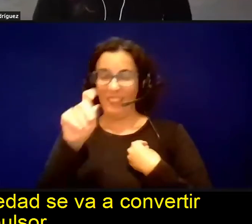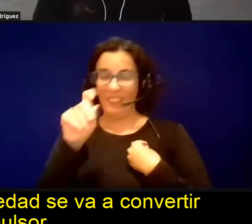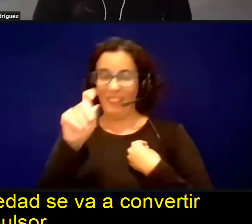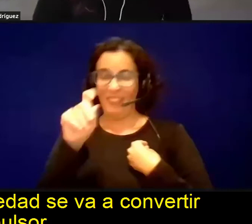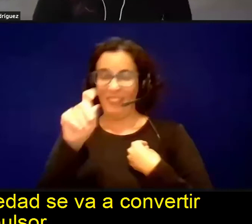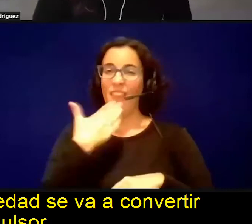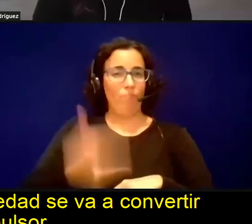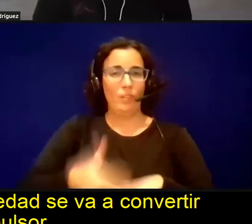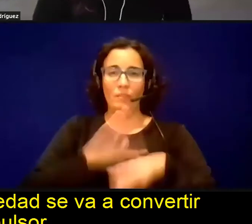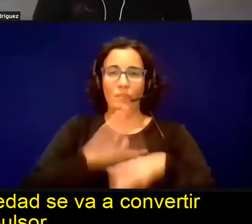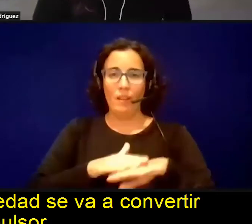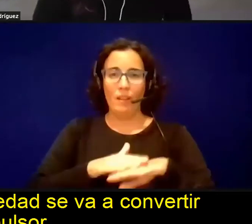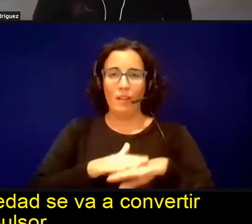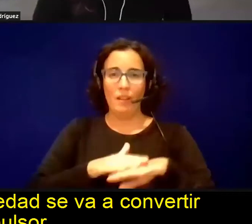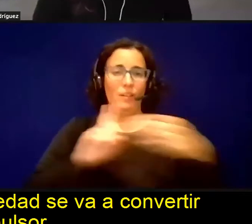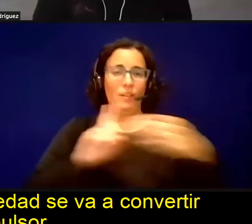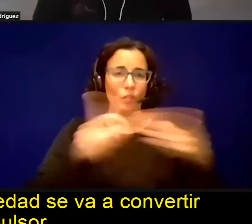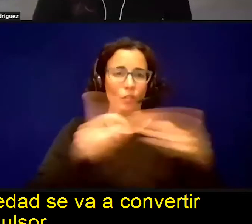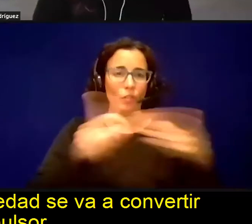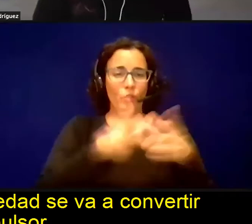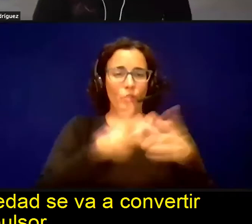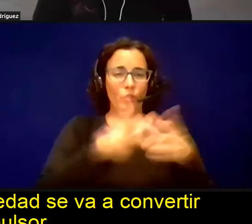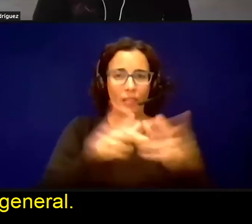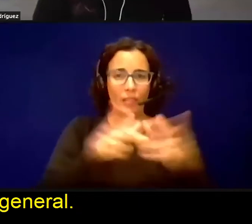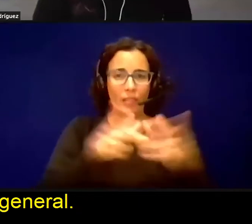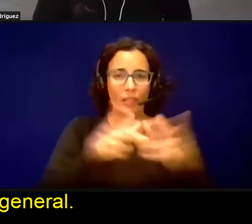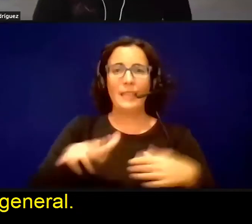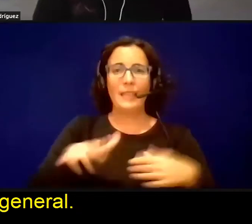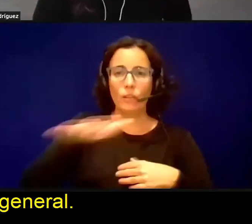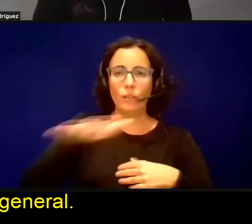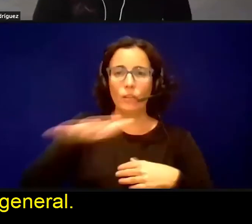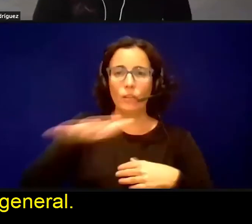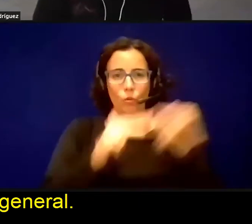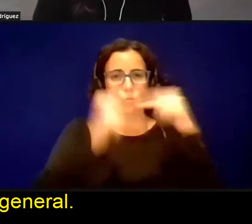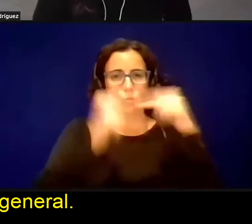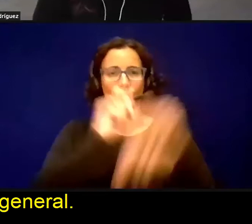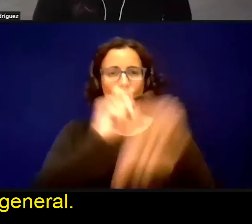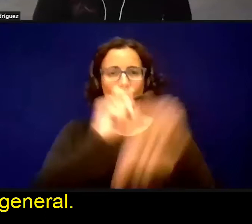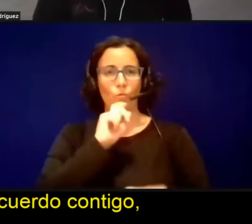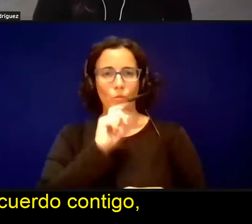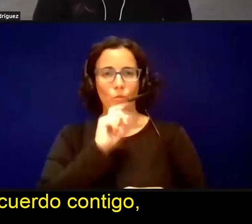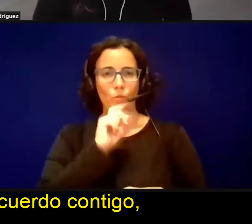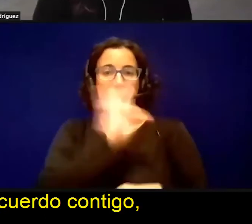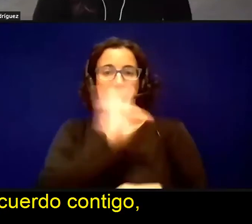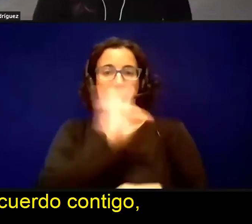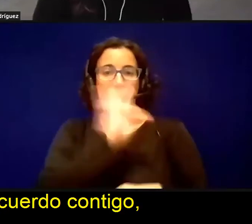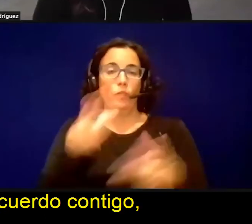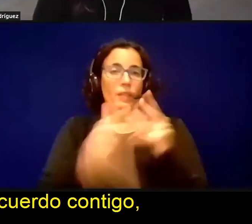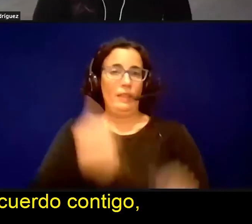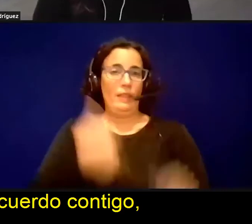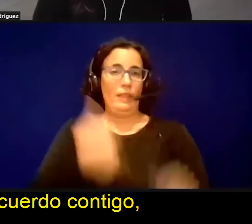las ciudades, en los entornos construidos y, como no puede ser de otra manera, en la sociedad en general. Paz, no puedo estar más de acuerdo contigo,